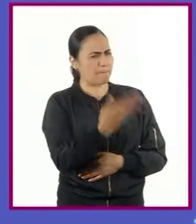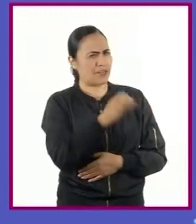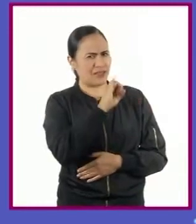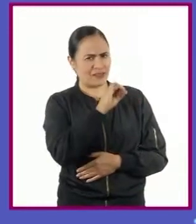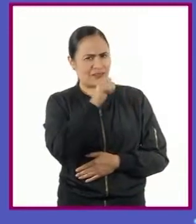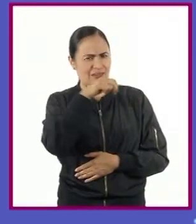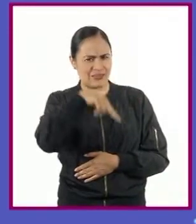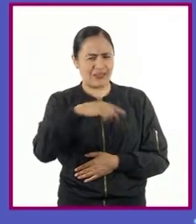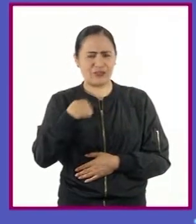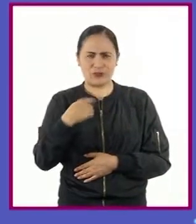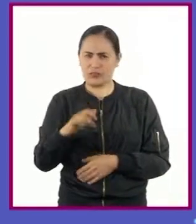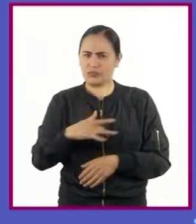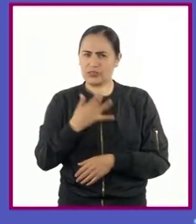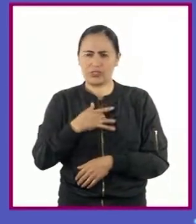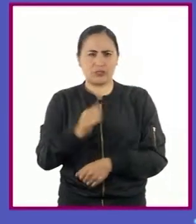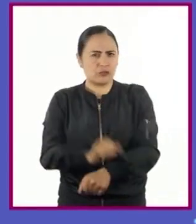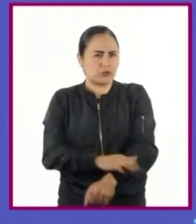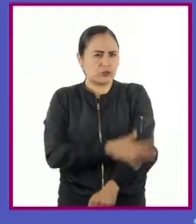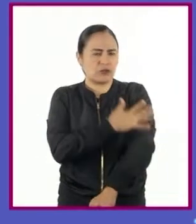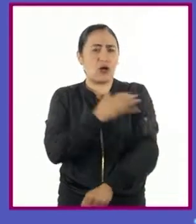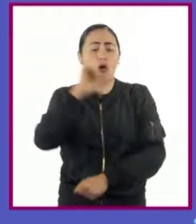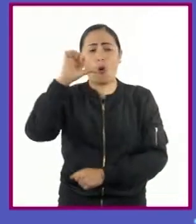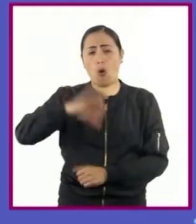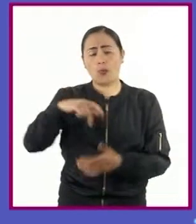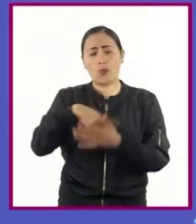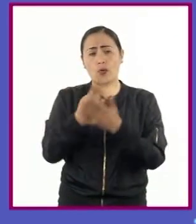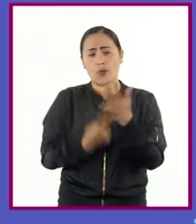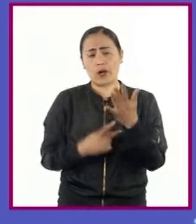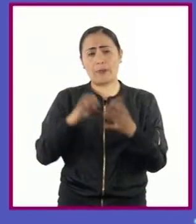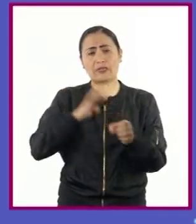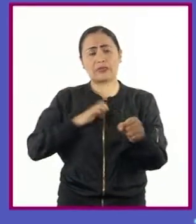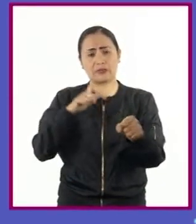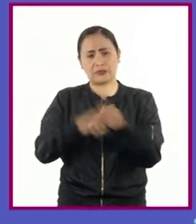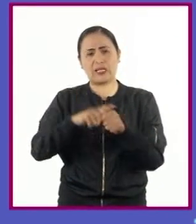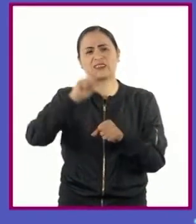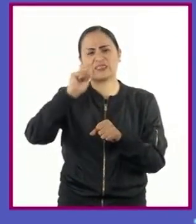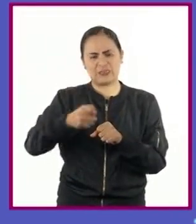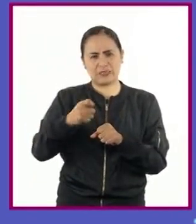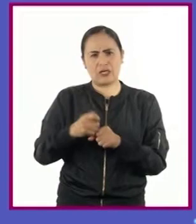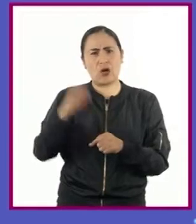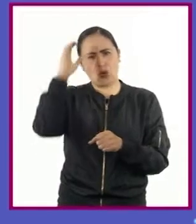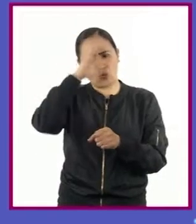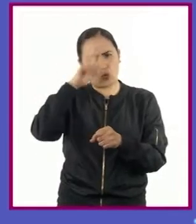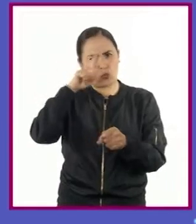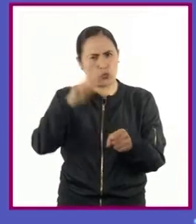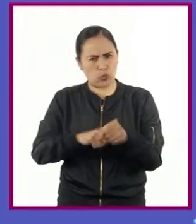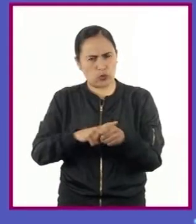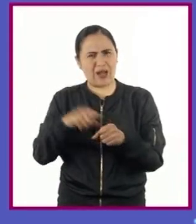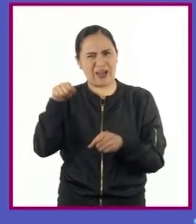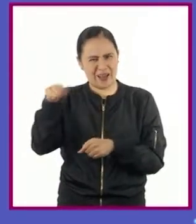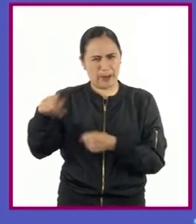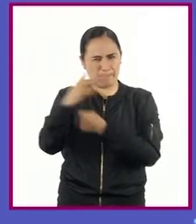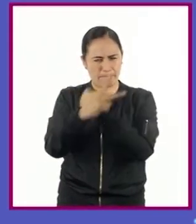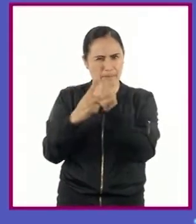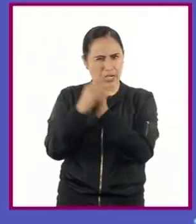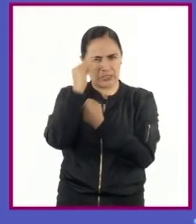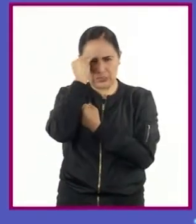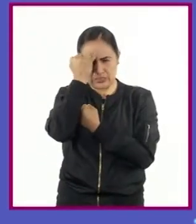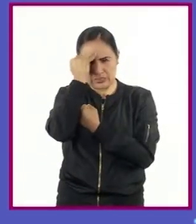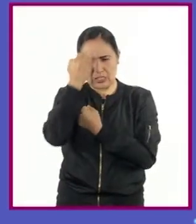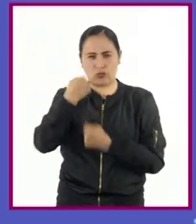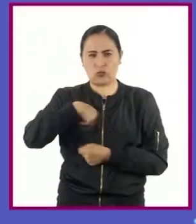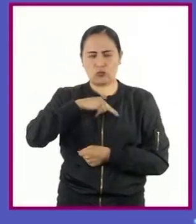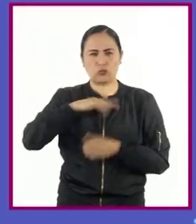Estoy emocionada. Hoy tendremos un programa especial. Hoy hablaremos sobre la cultura de la India. Ya les habíamos